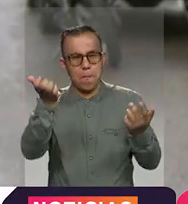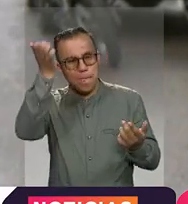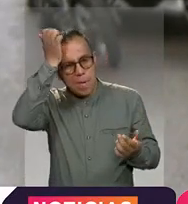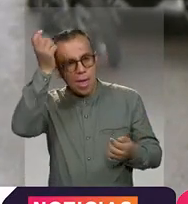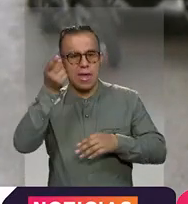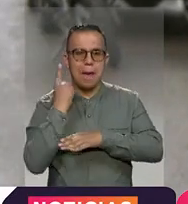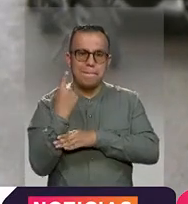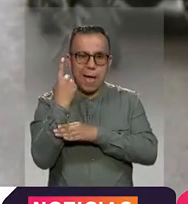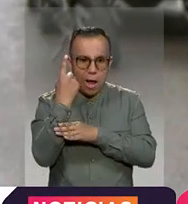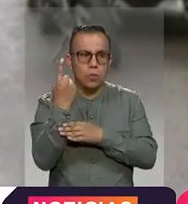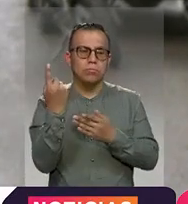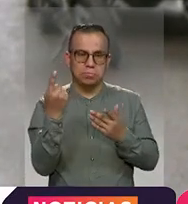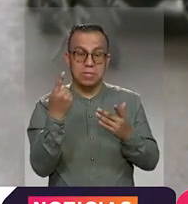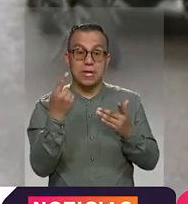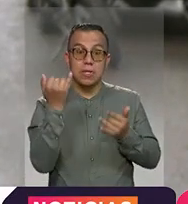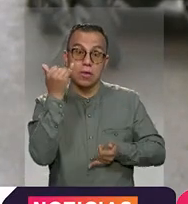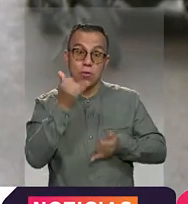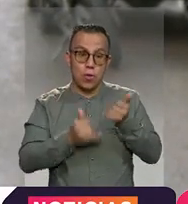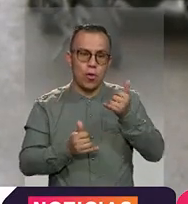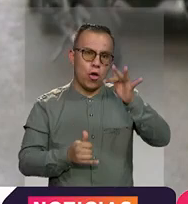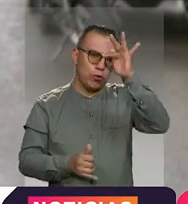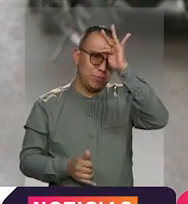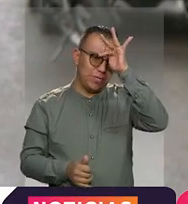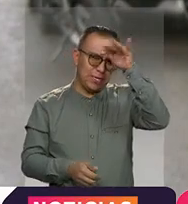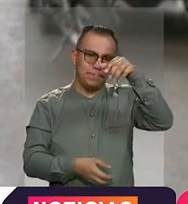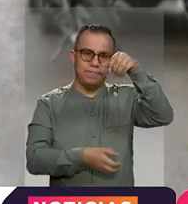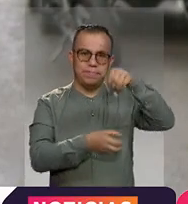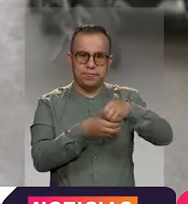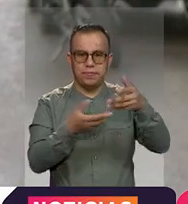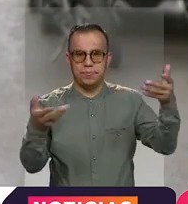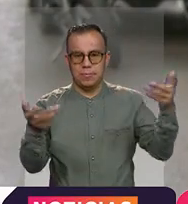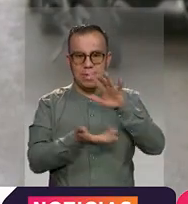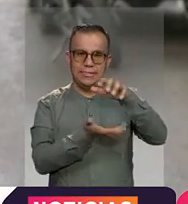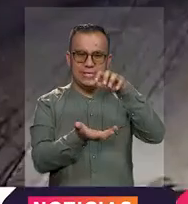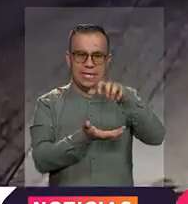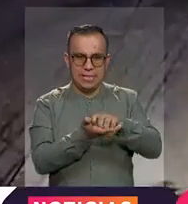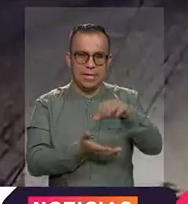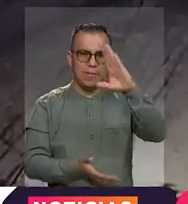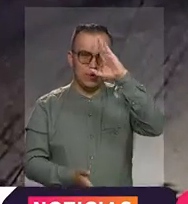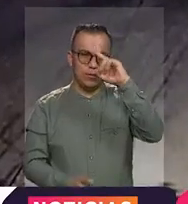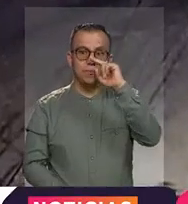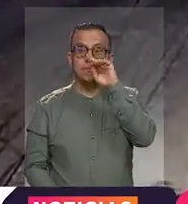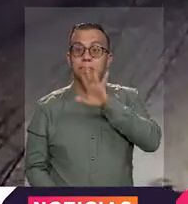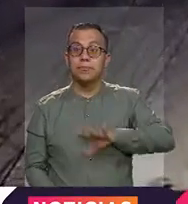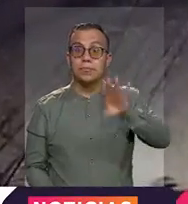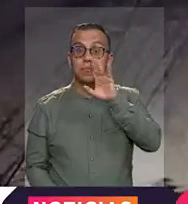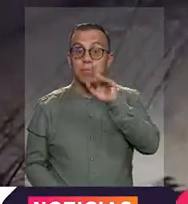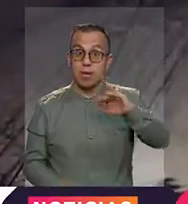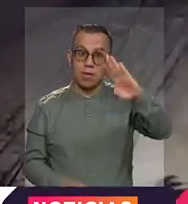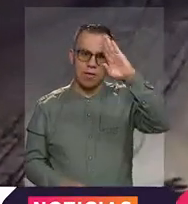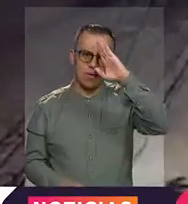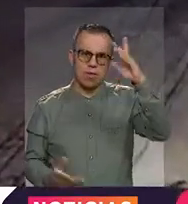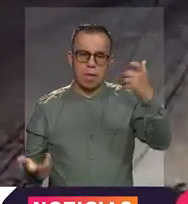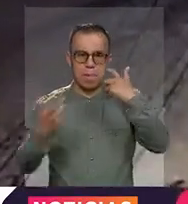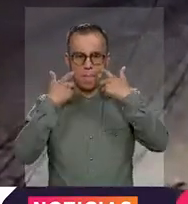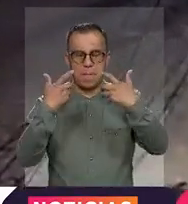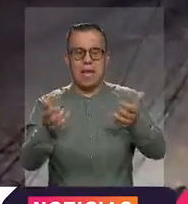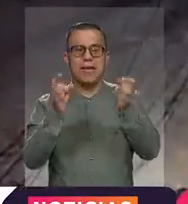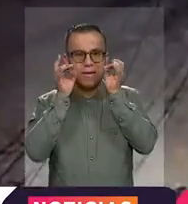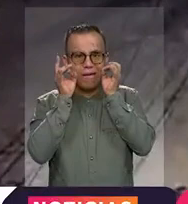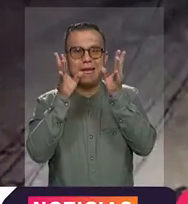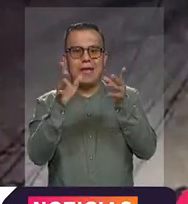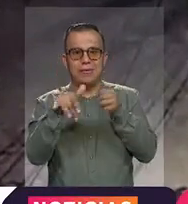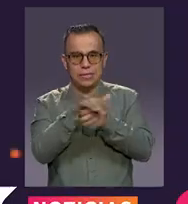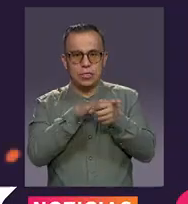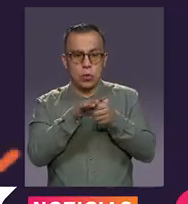con palos y finalmente hospitalizados en el Hospital Central de la Policía Nacional. Uno de los uniformados presenta heridas de gravedad a